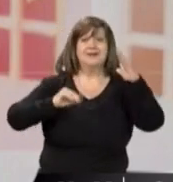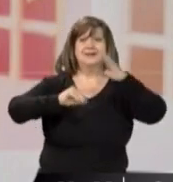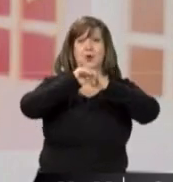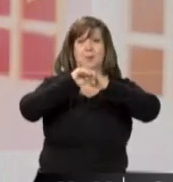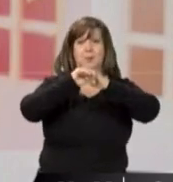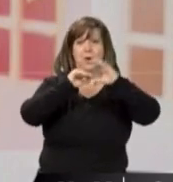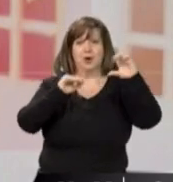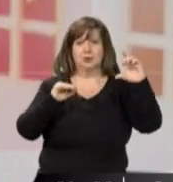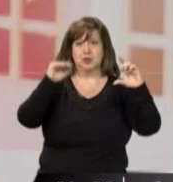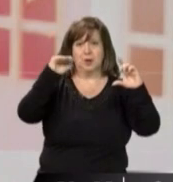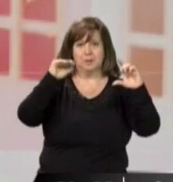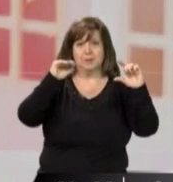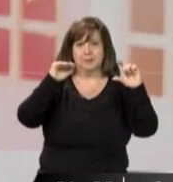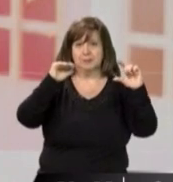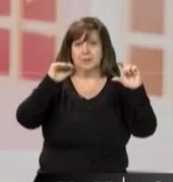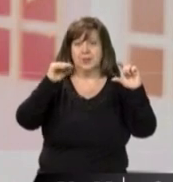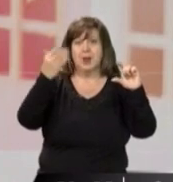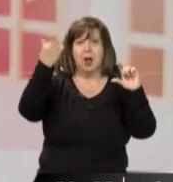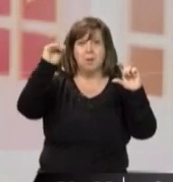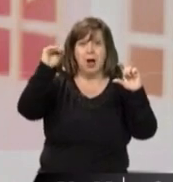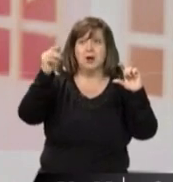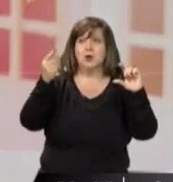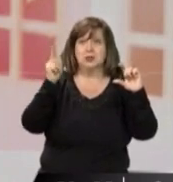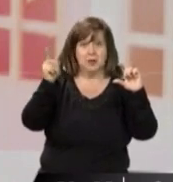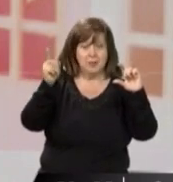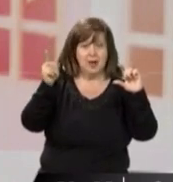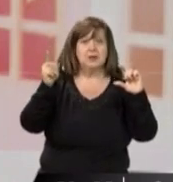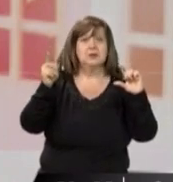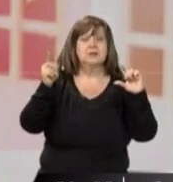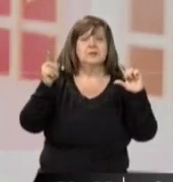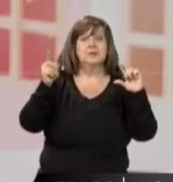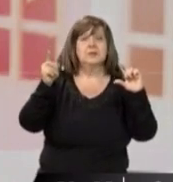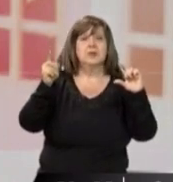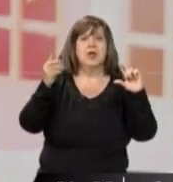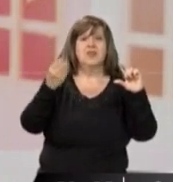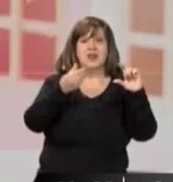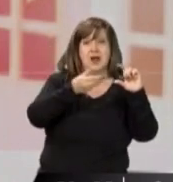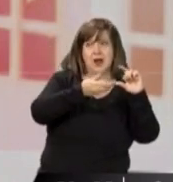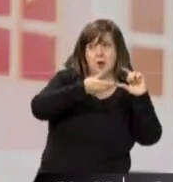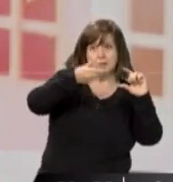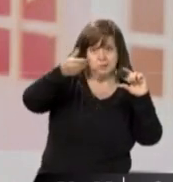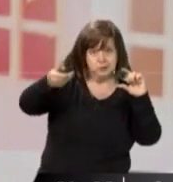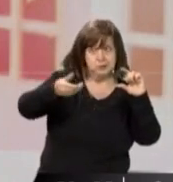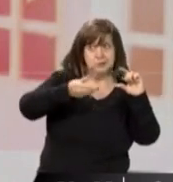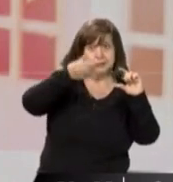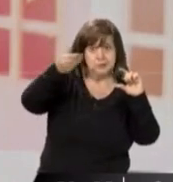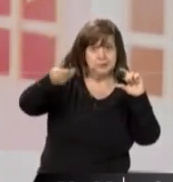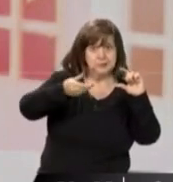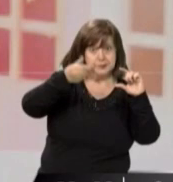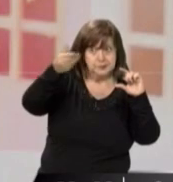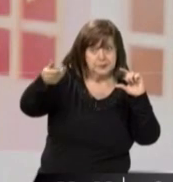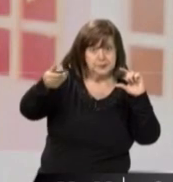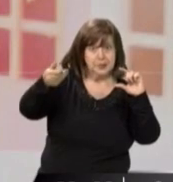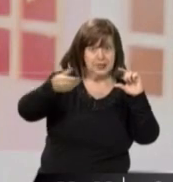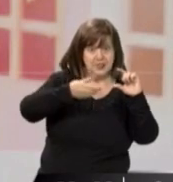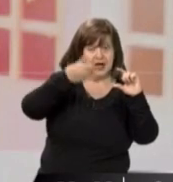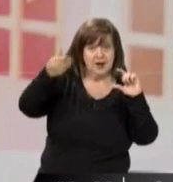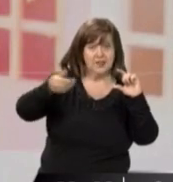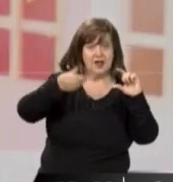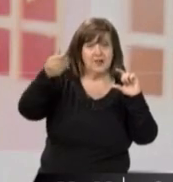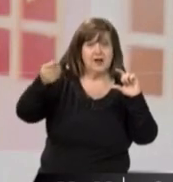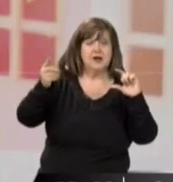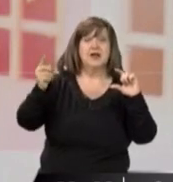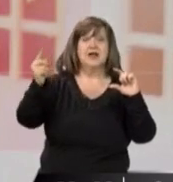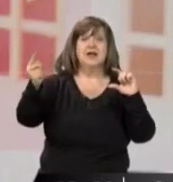cubrir lo que deberían recibir los bancos es decir todo aquel dinero que terminen sin percibir las entidades sería